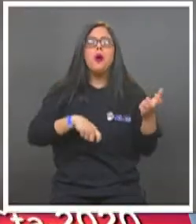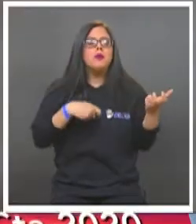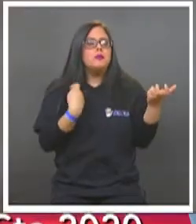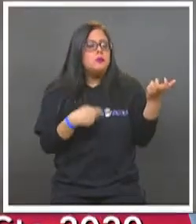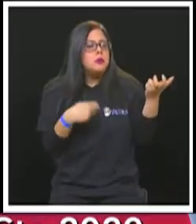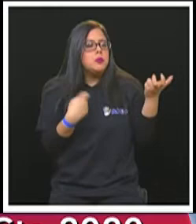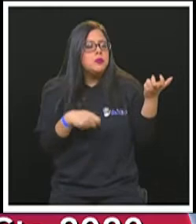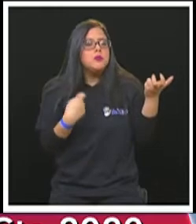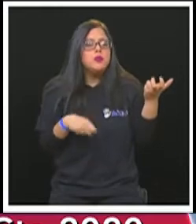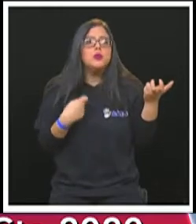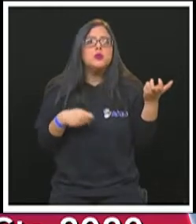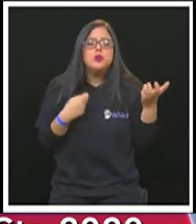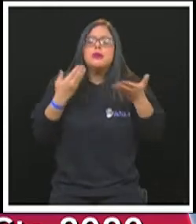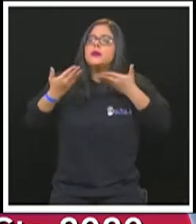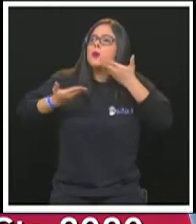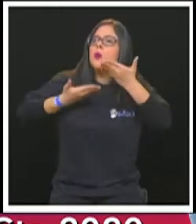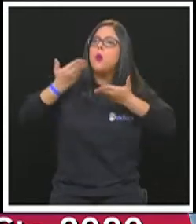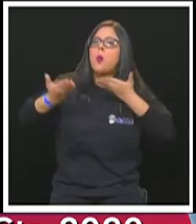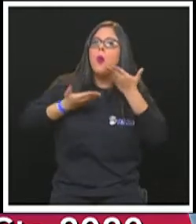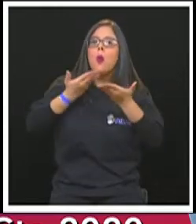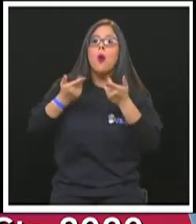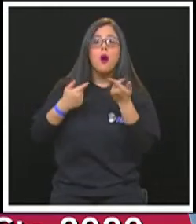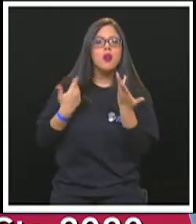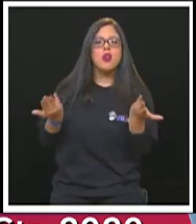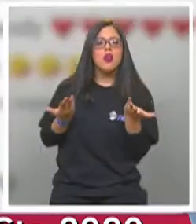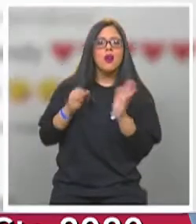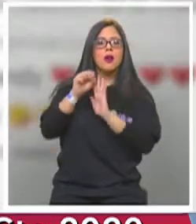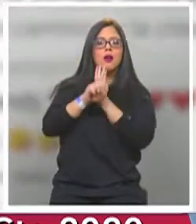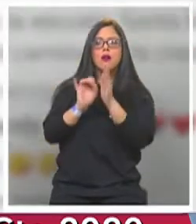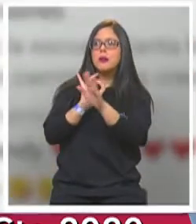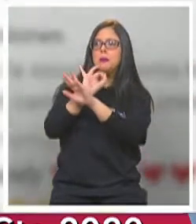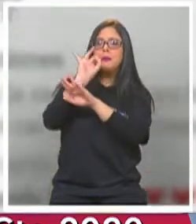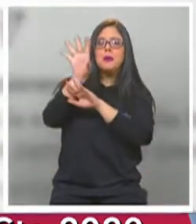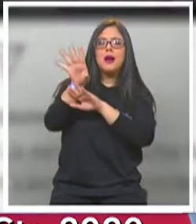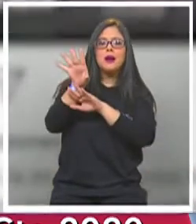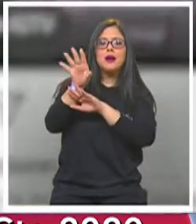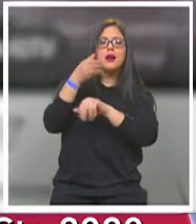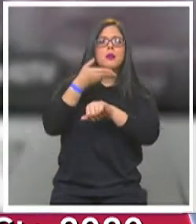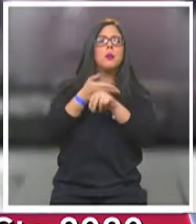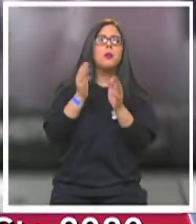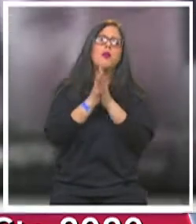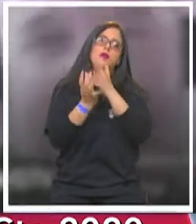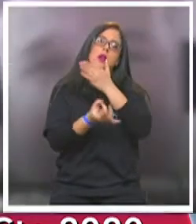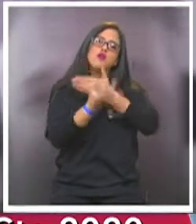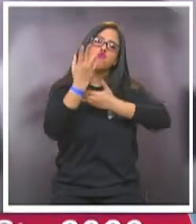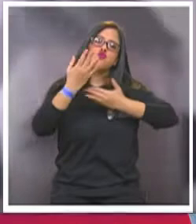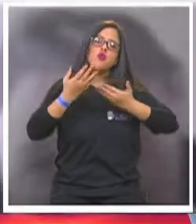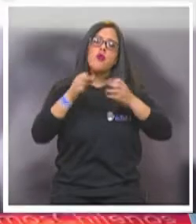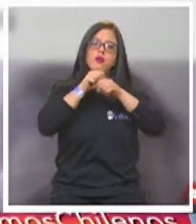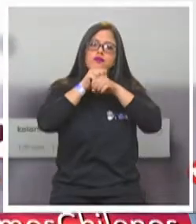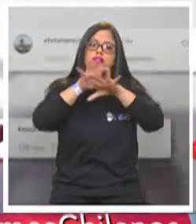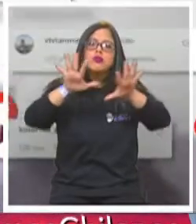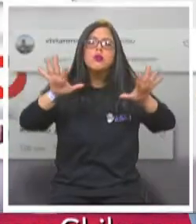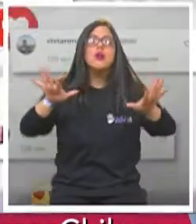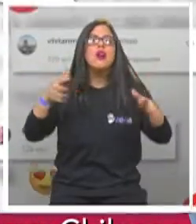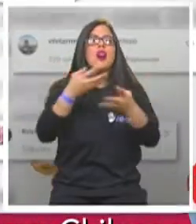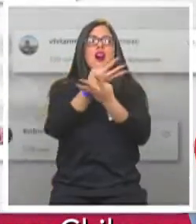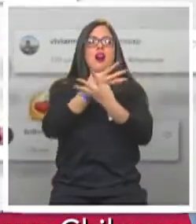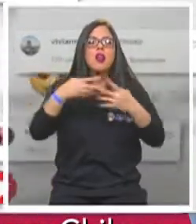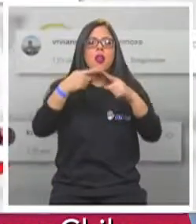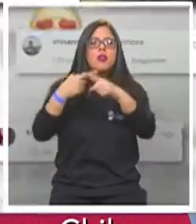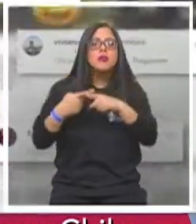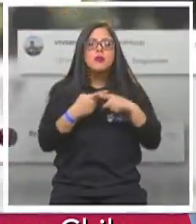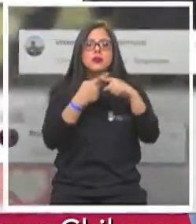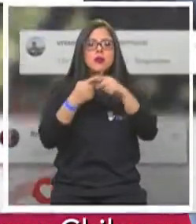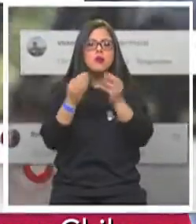¿te fijas? Y eso yo lo envié y ella me pidió que yo lo socializara en las redes. Y eso generó una cantidad de